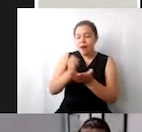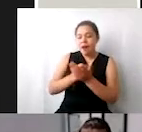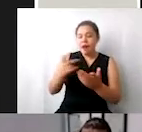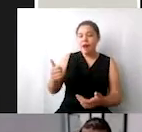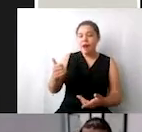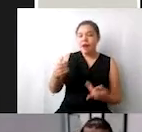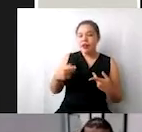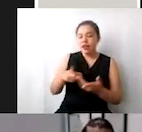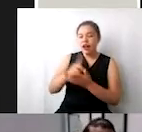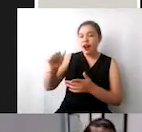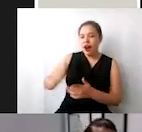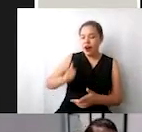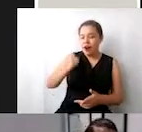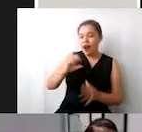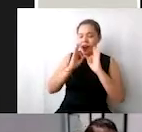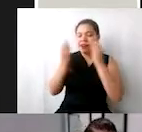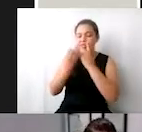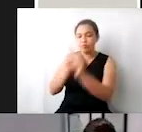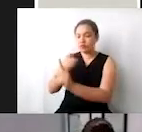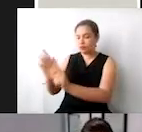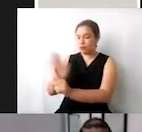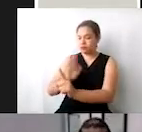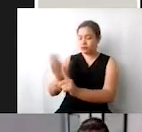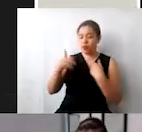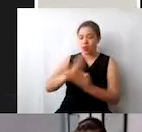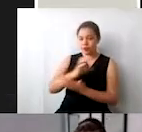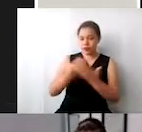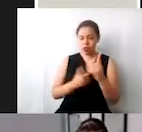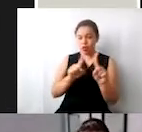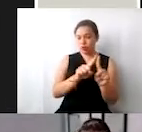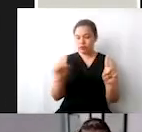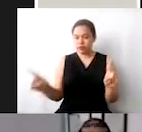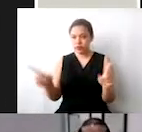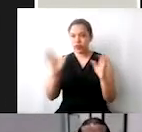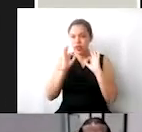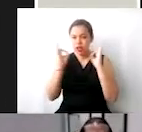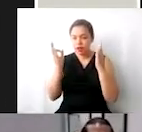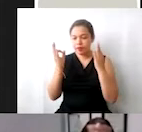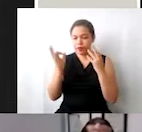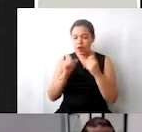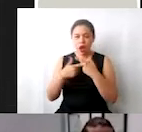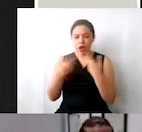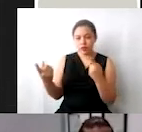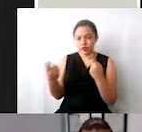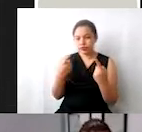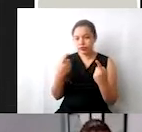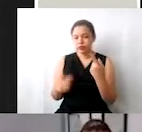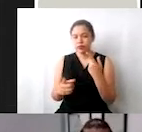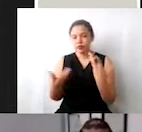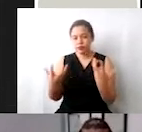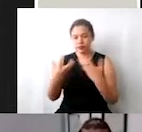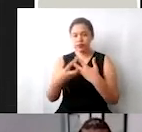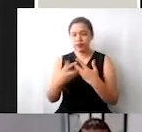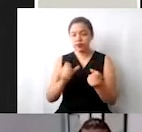sean aprovechados de manera directa por el contratante o por una parte relacionada de este. Y que por el contrario no va a haber